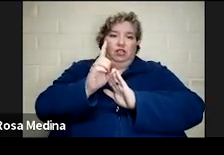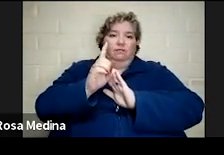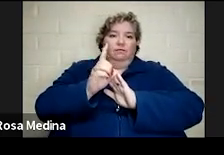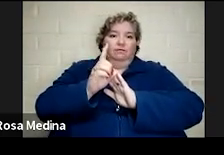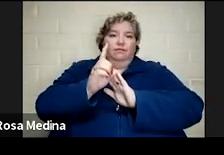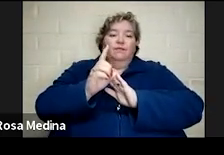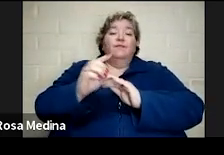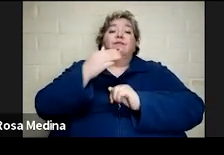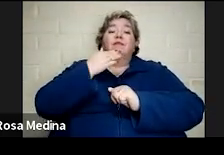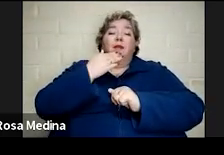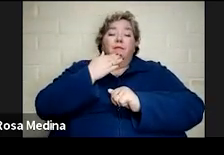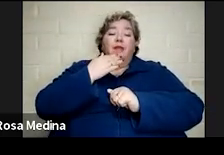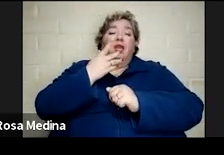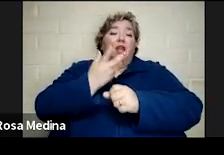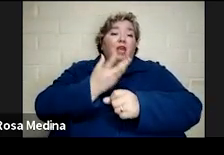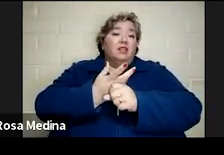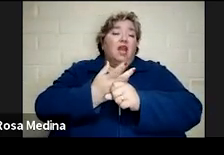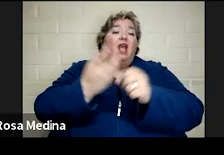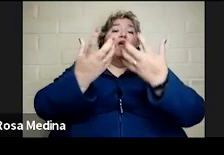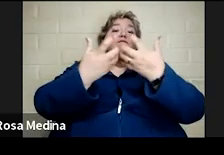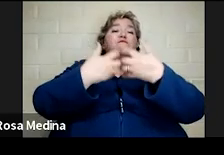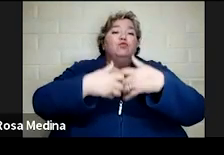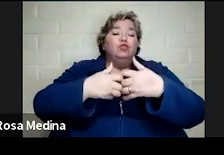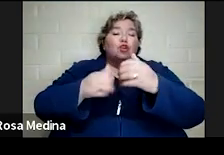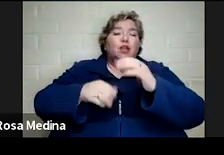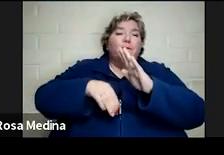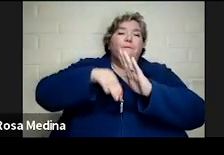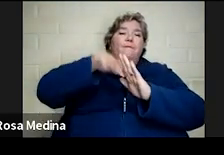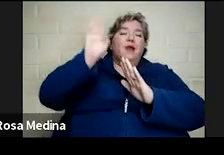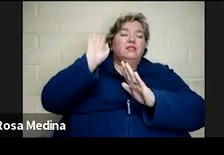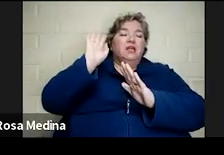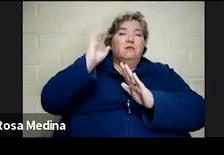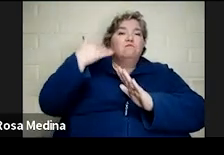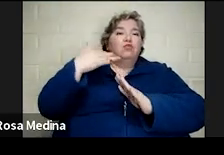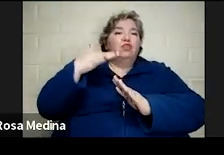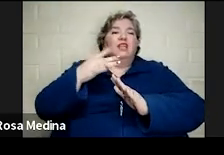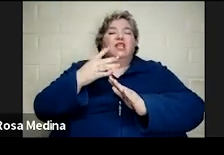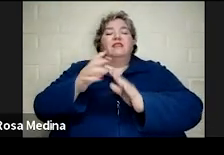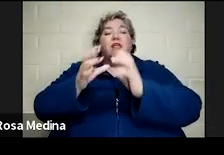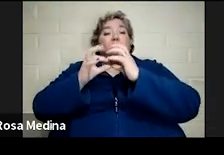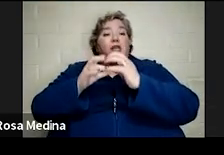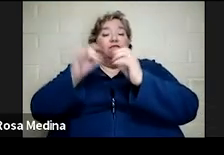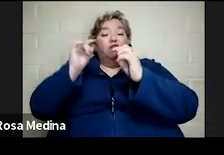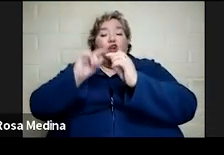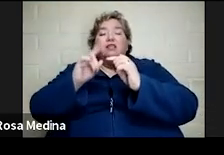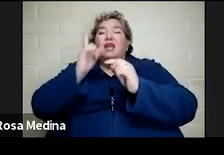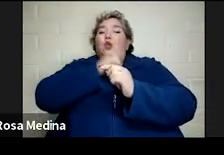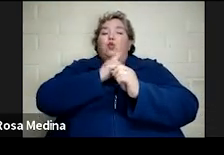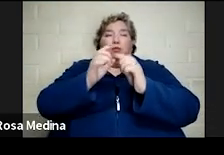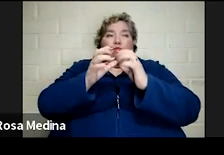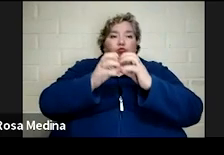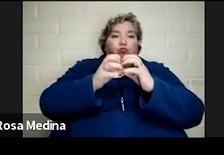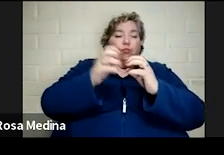también están las funciones más superiores del cerebro, por lo tanto son las que se desarrollan después. Pero lo que me quiero